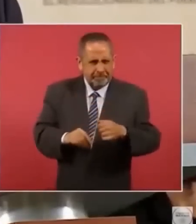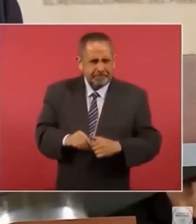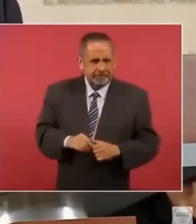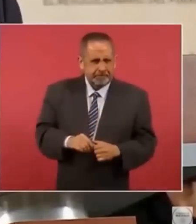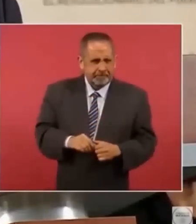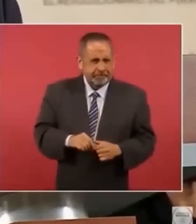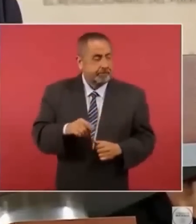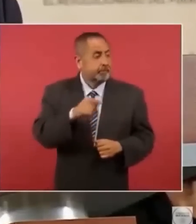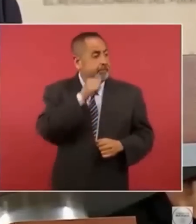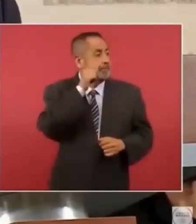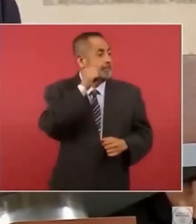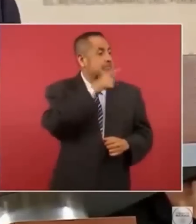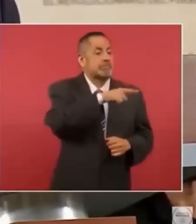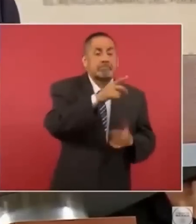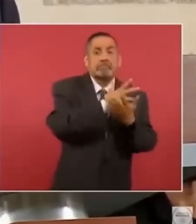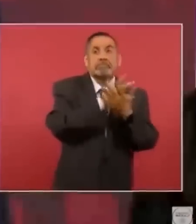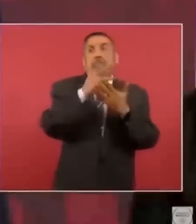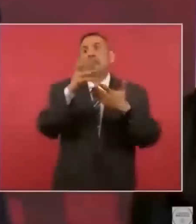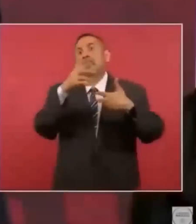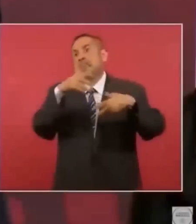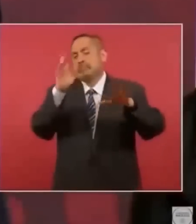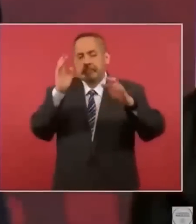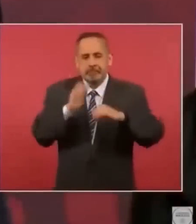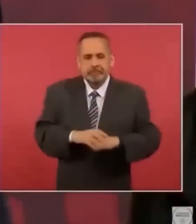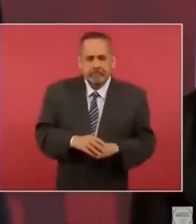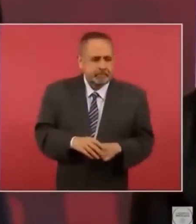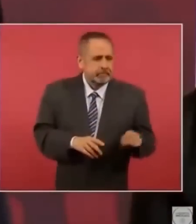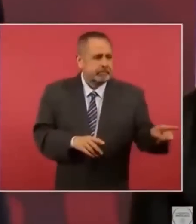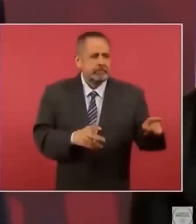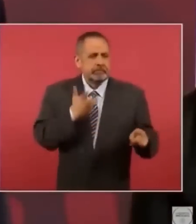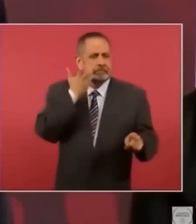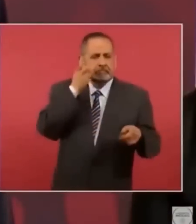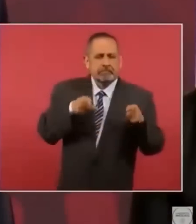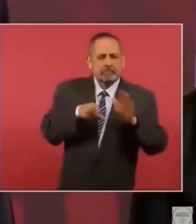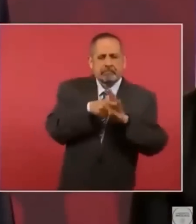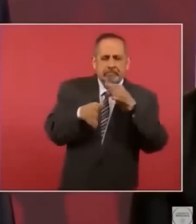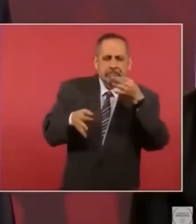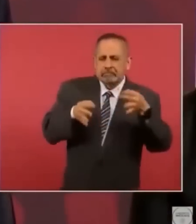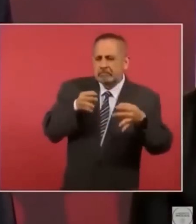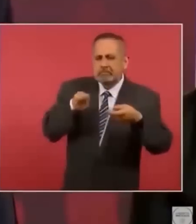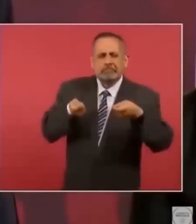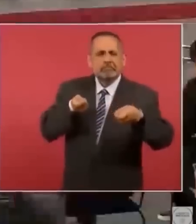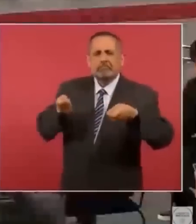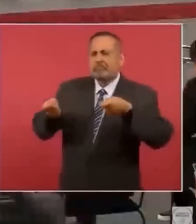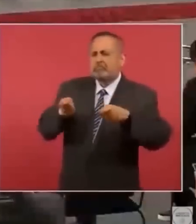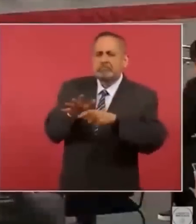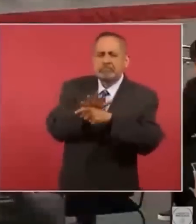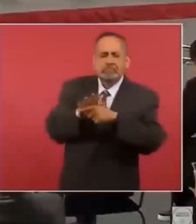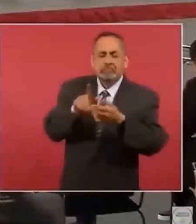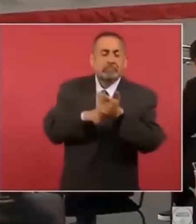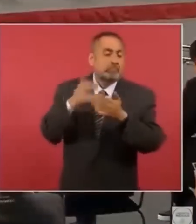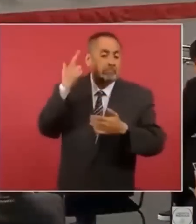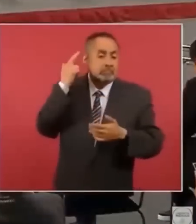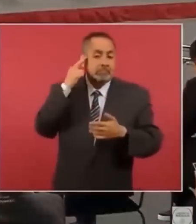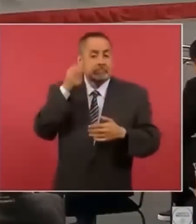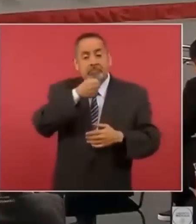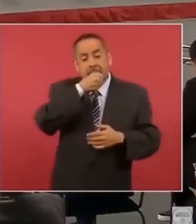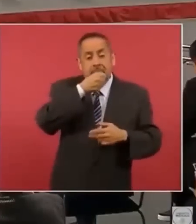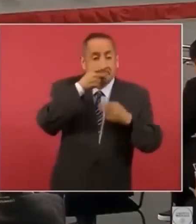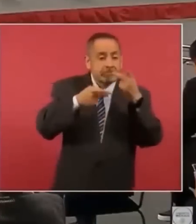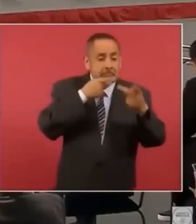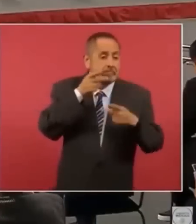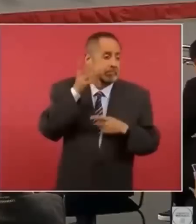un escándalo, y además con muchísima manipulación en los medios, sobre todo en la radio, conductores de